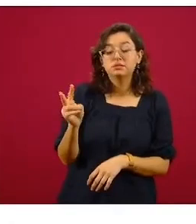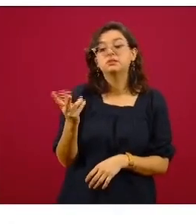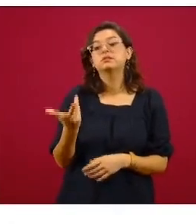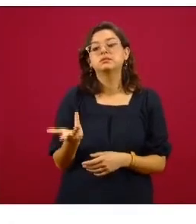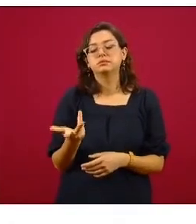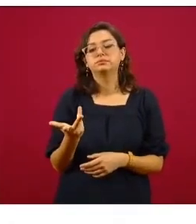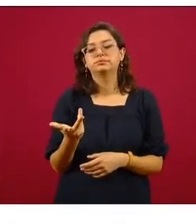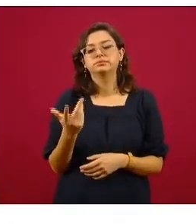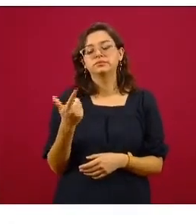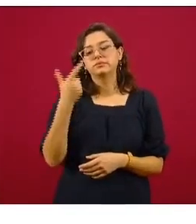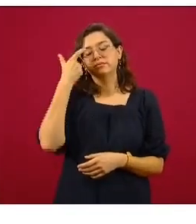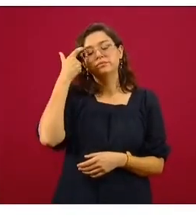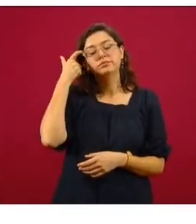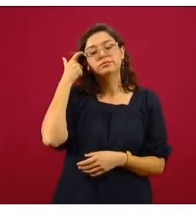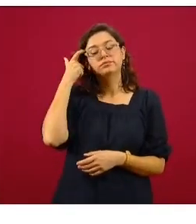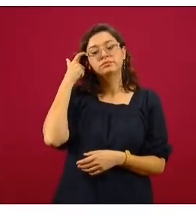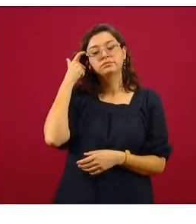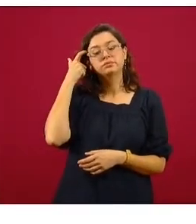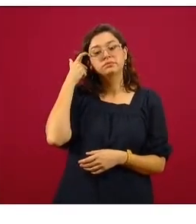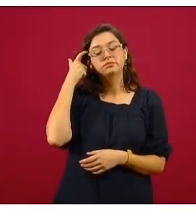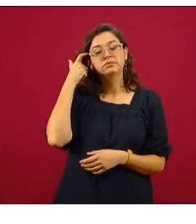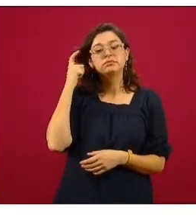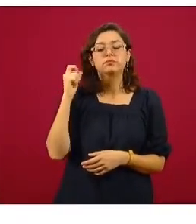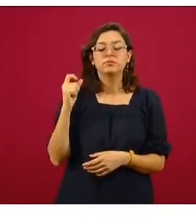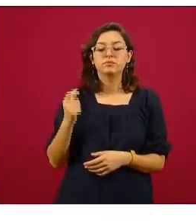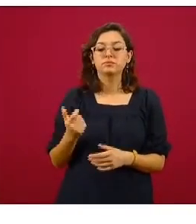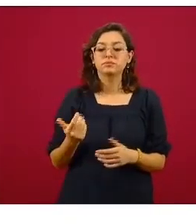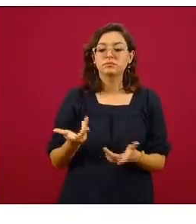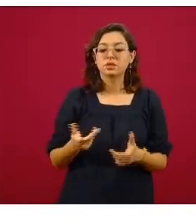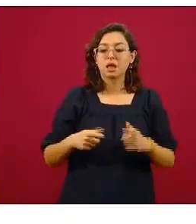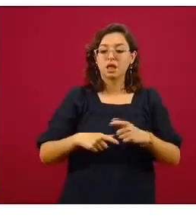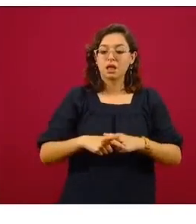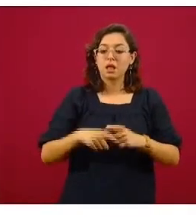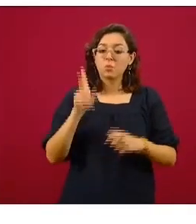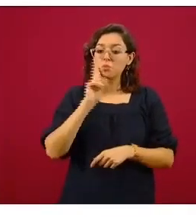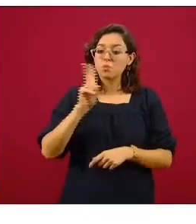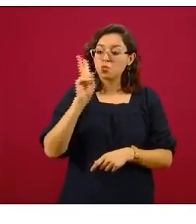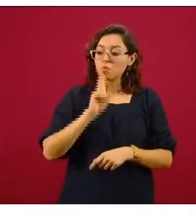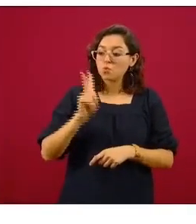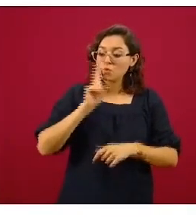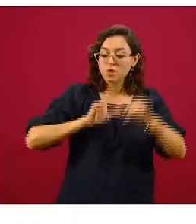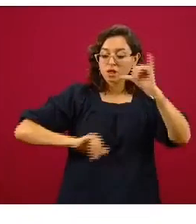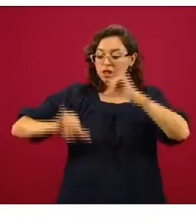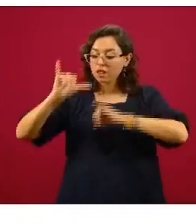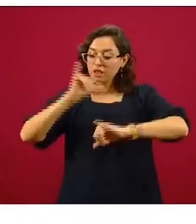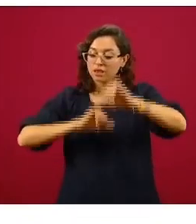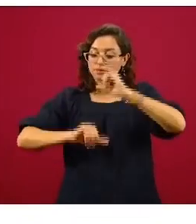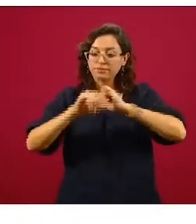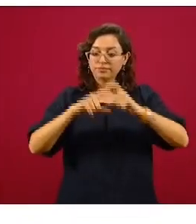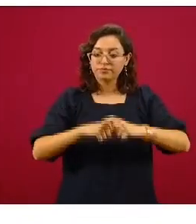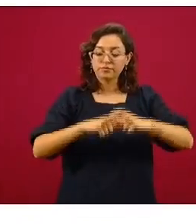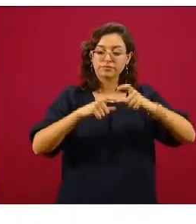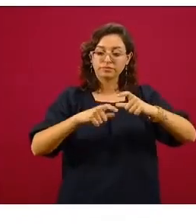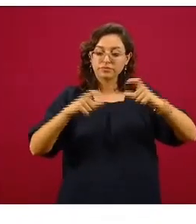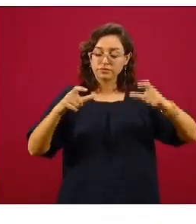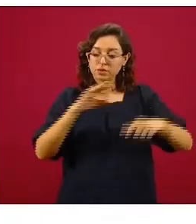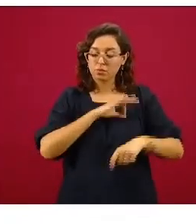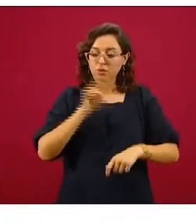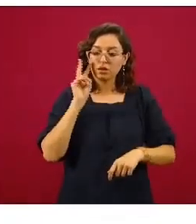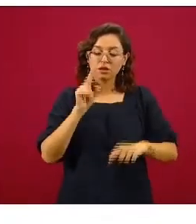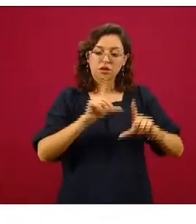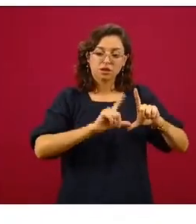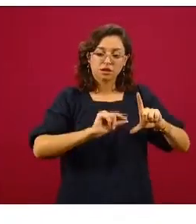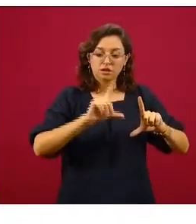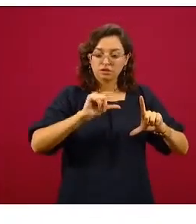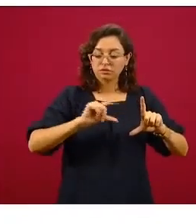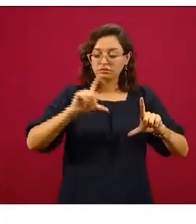ustedes cómo independientemente de que se incrementa la cantidad de pruebas, porque la cantidad de pruebas está marcada en las barras,